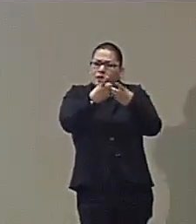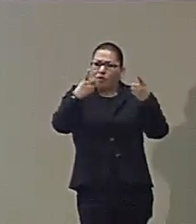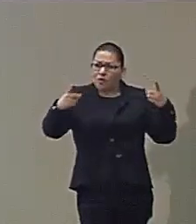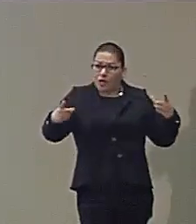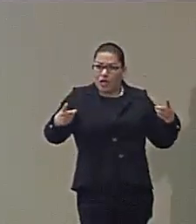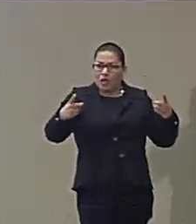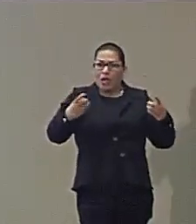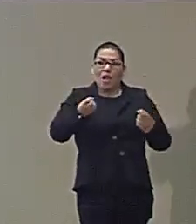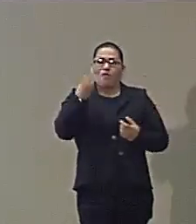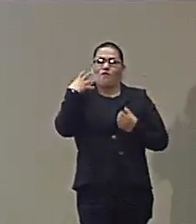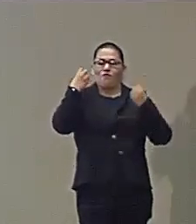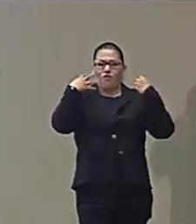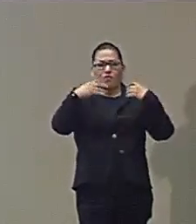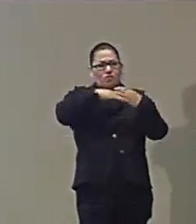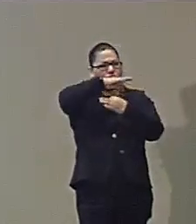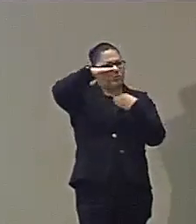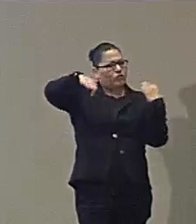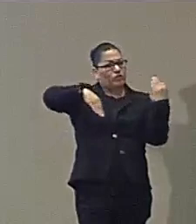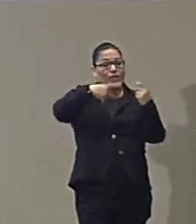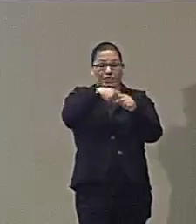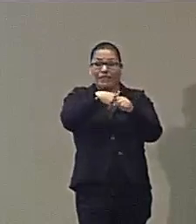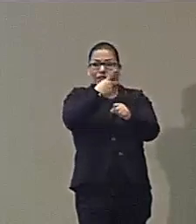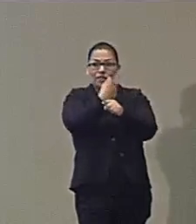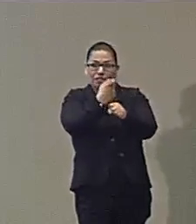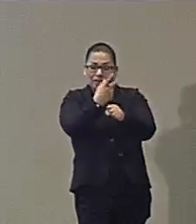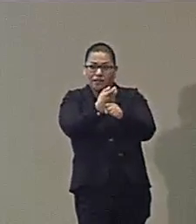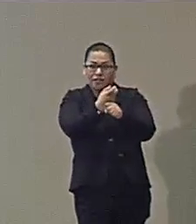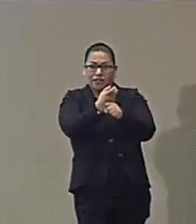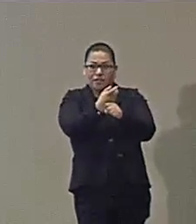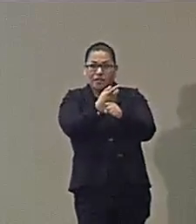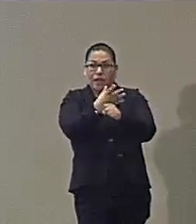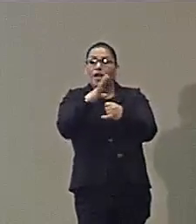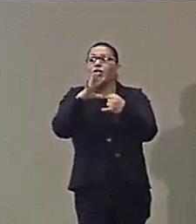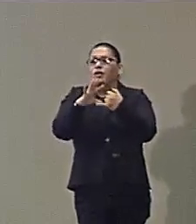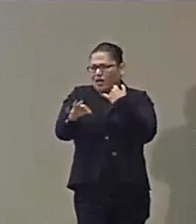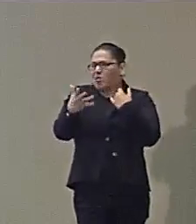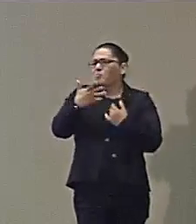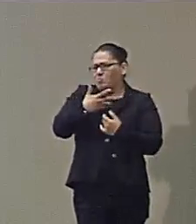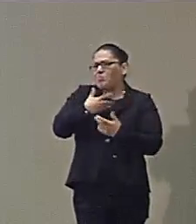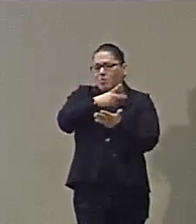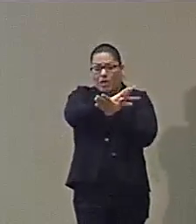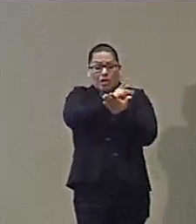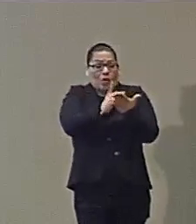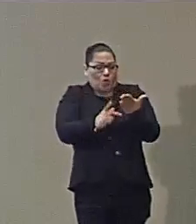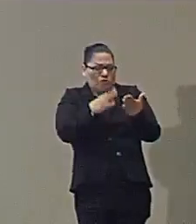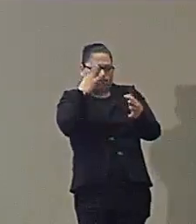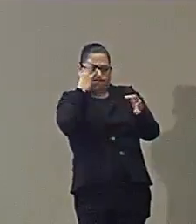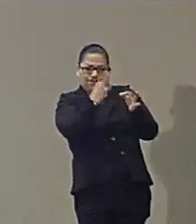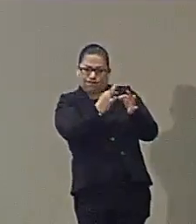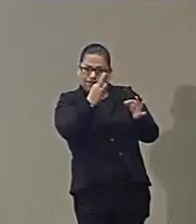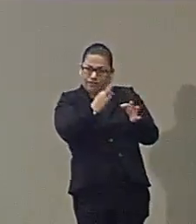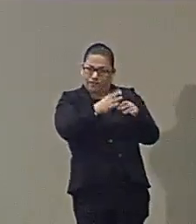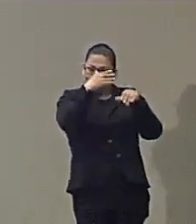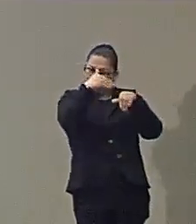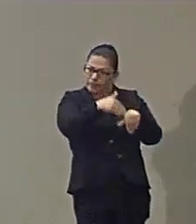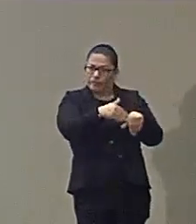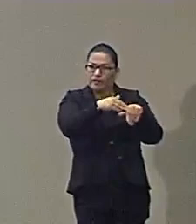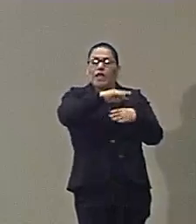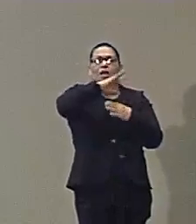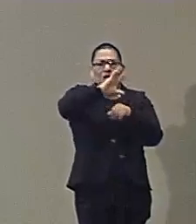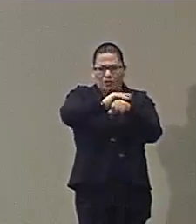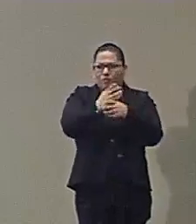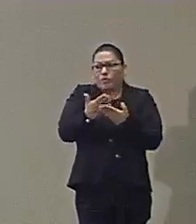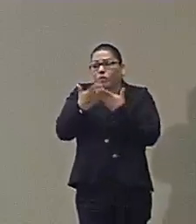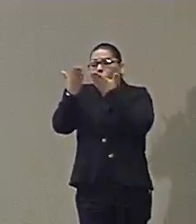de estos foros regionales entiendo este es el segundo al final tendremos propuestas concretas y aplicables que nos van a permitir